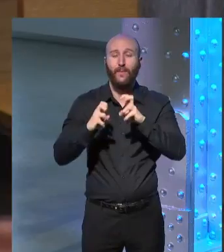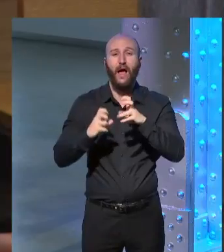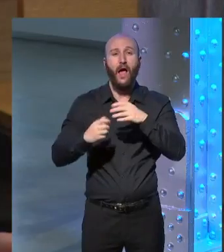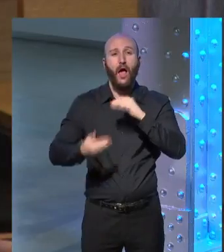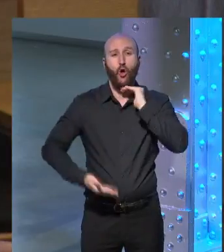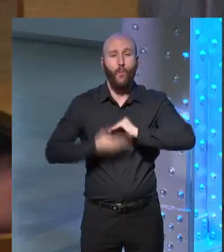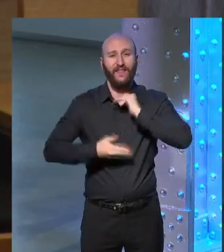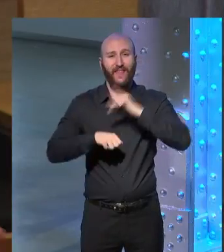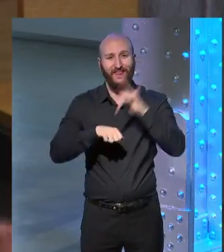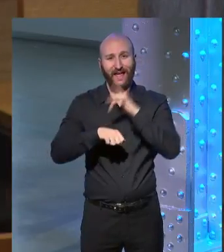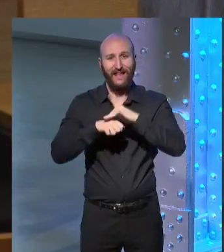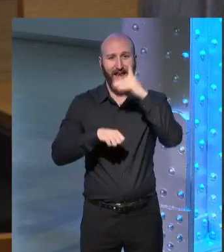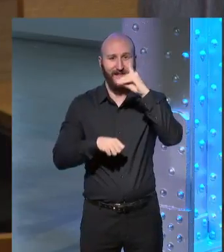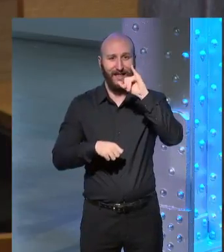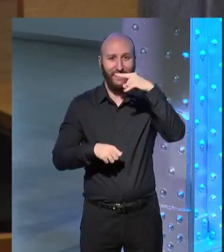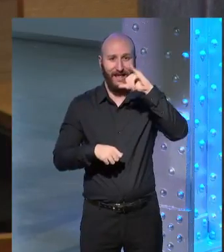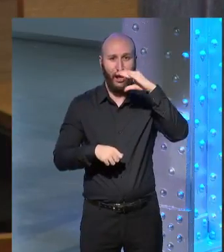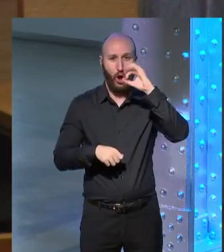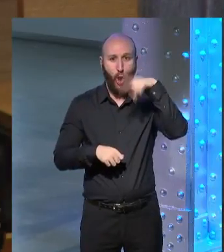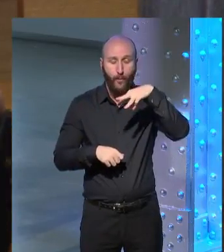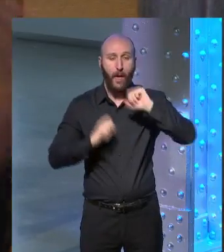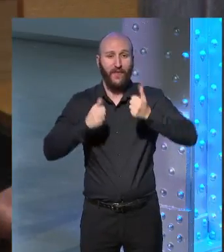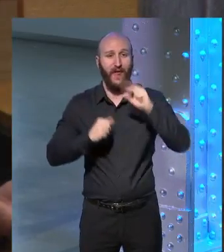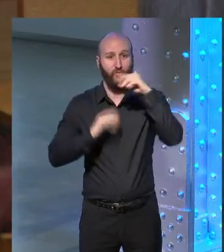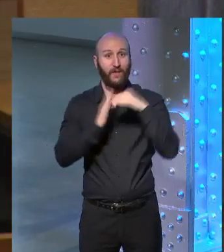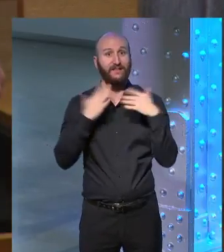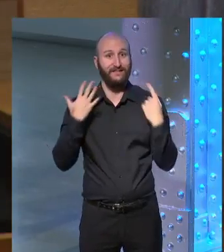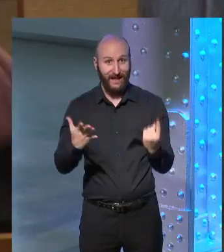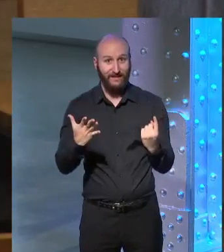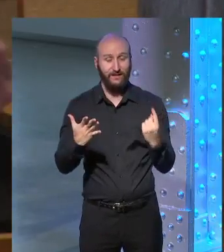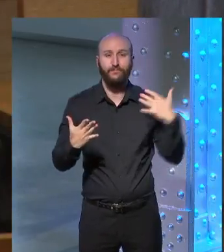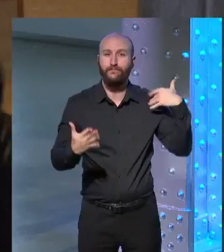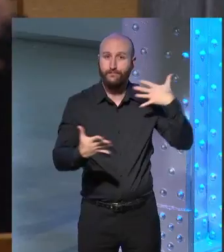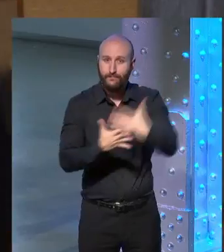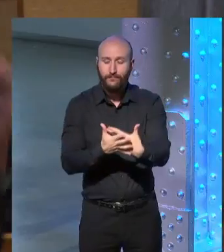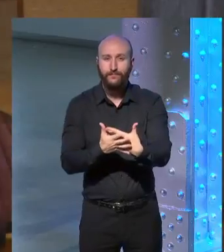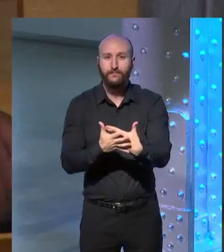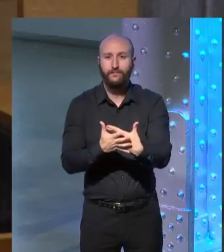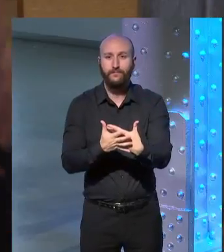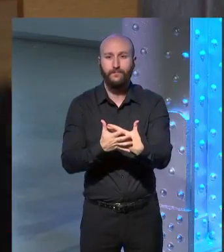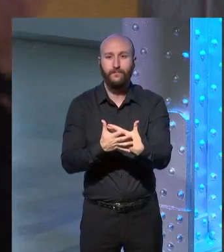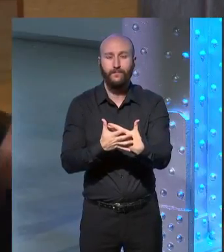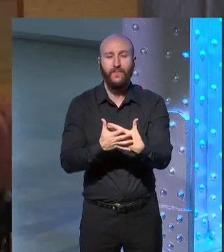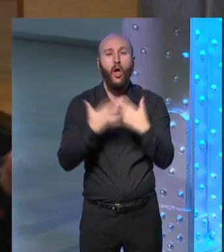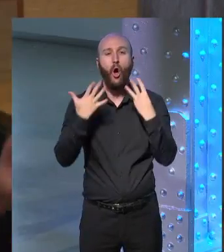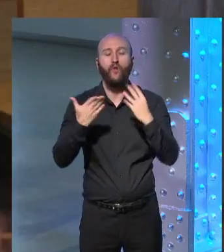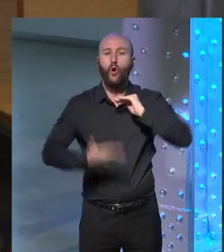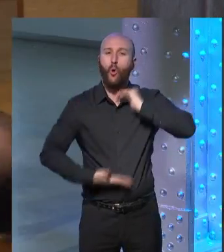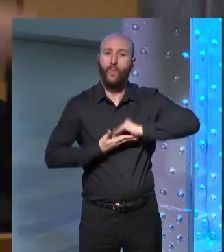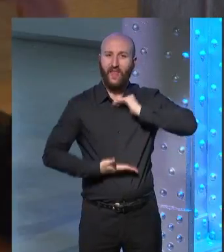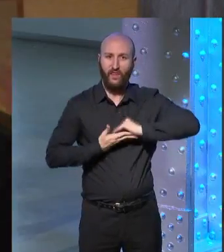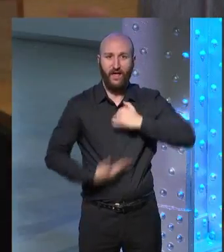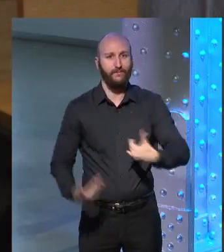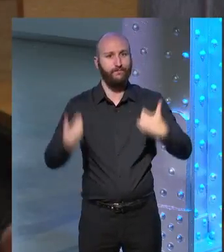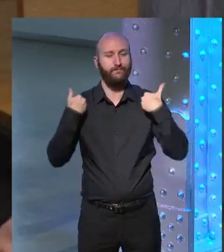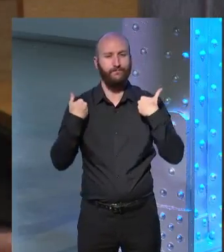europeo, Digicom, que se ha desarrollado desde el año 2006, hay dentro de las 8 competencias clave